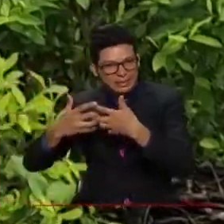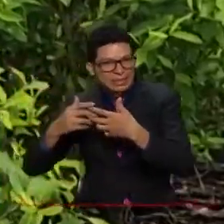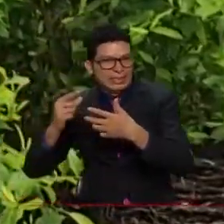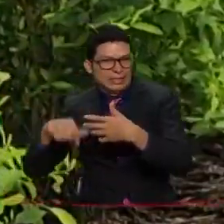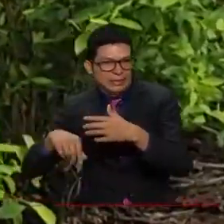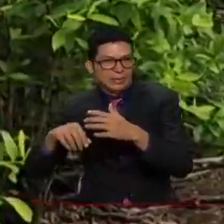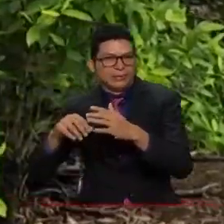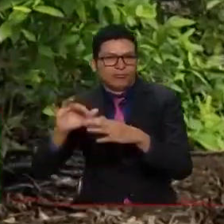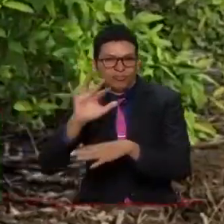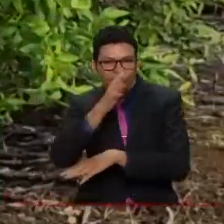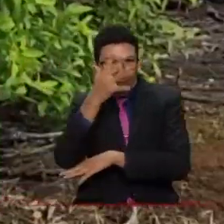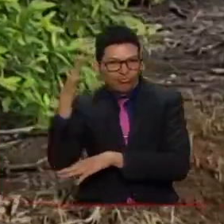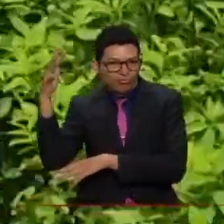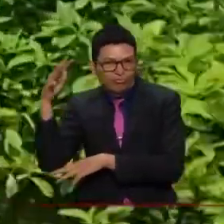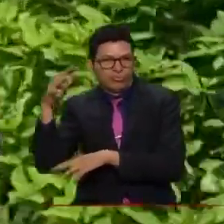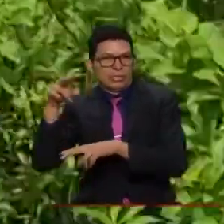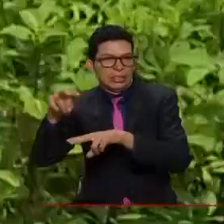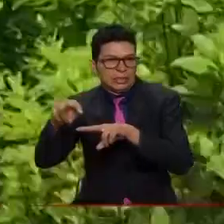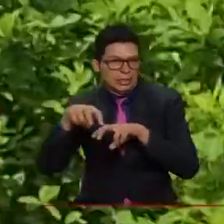productivos agrícolas